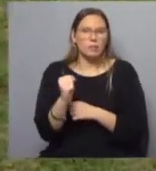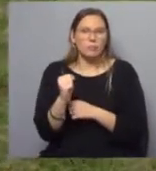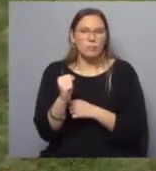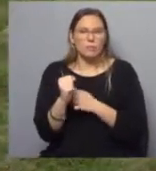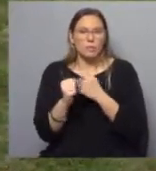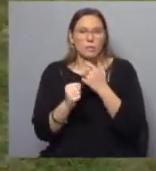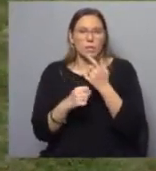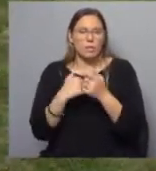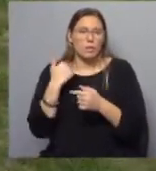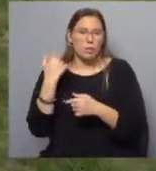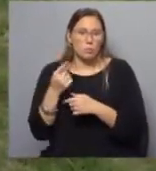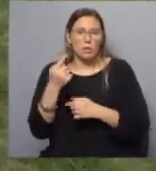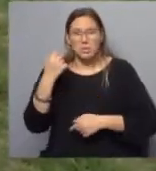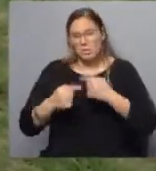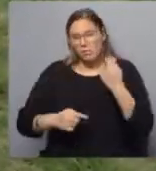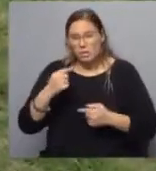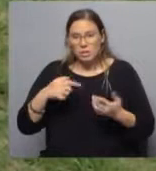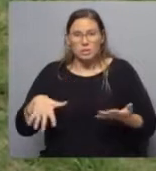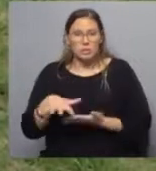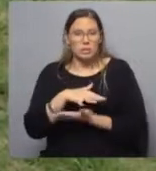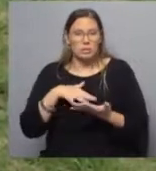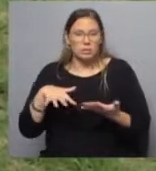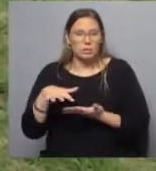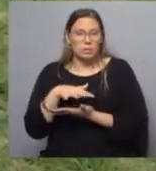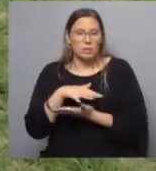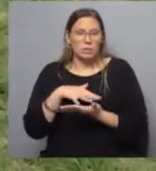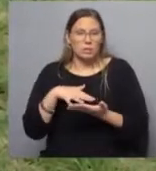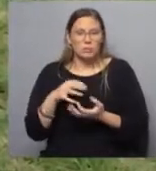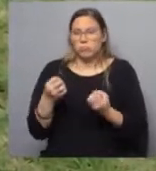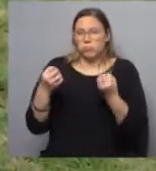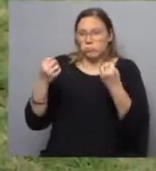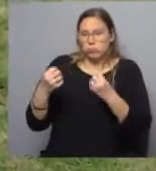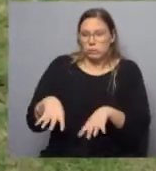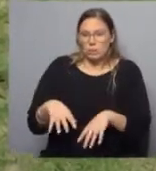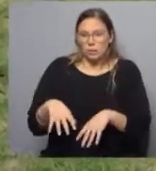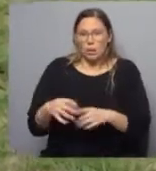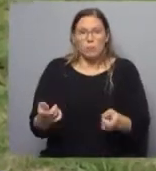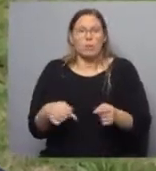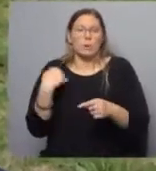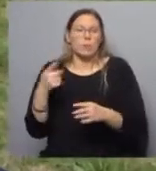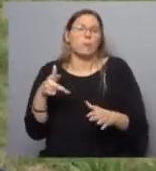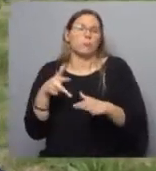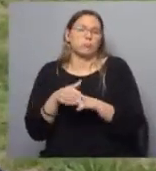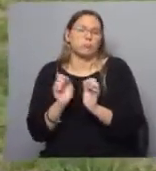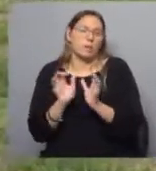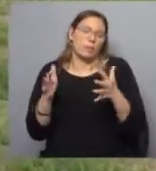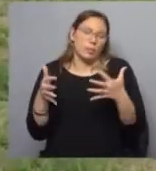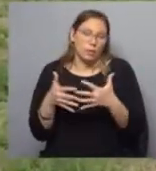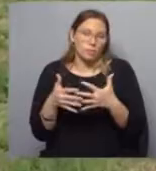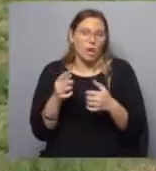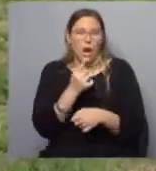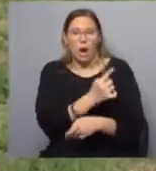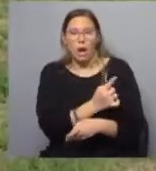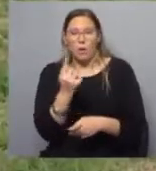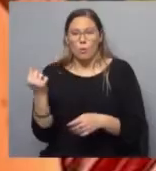Y bueno, después por diferentes circunstancias no dejamos de ir, y después vino la pandemia. Bueno, cada